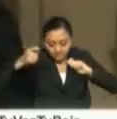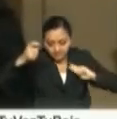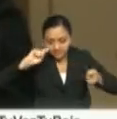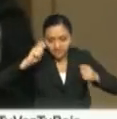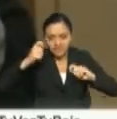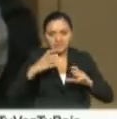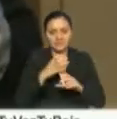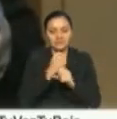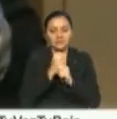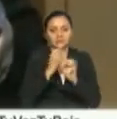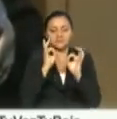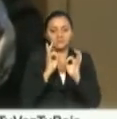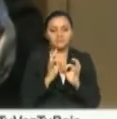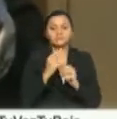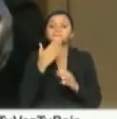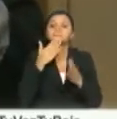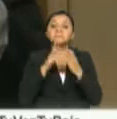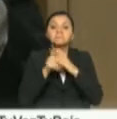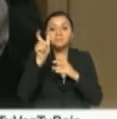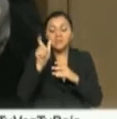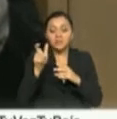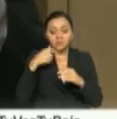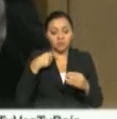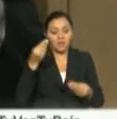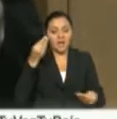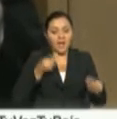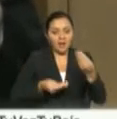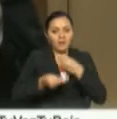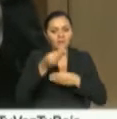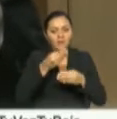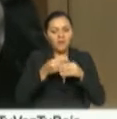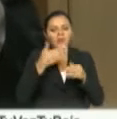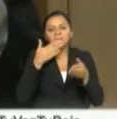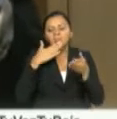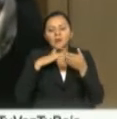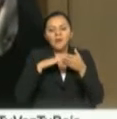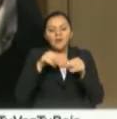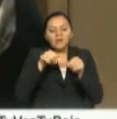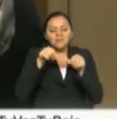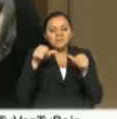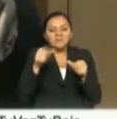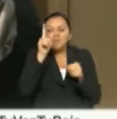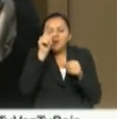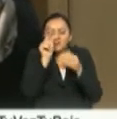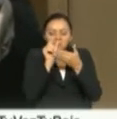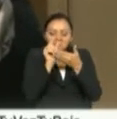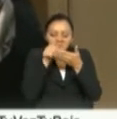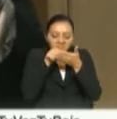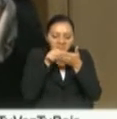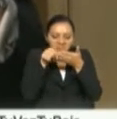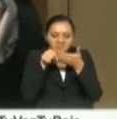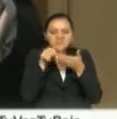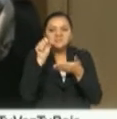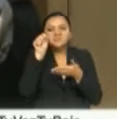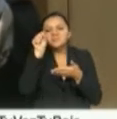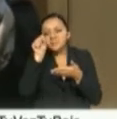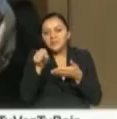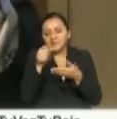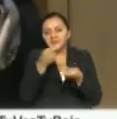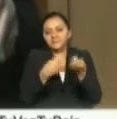Luego la persona que lo ha canjeado ha puesto una cinta transparente, muy poca, en solo un